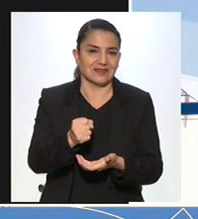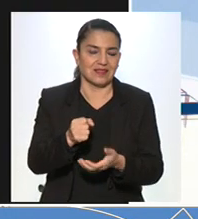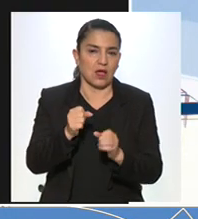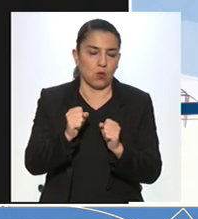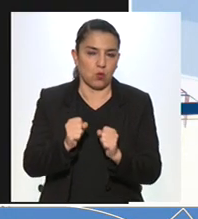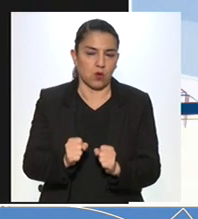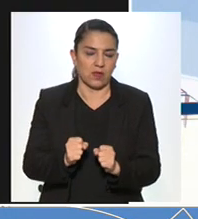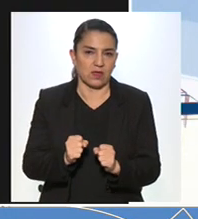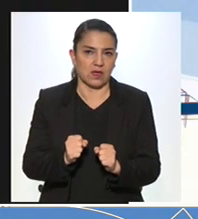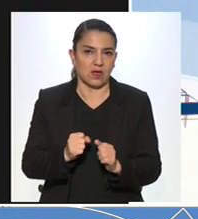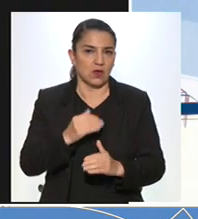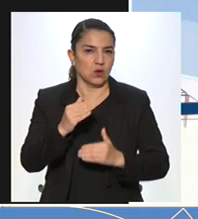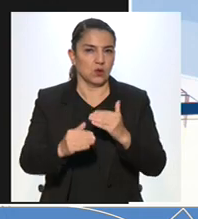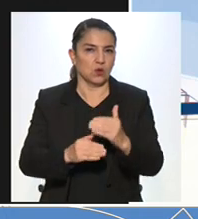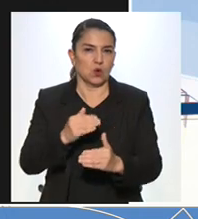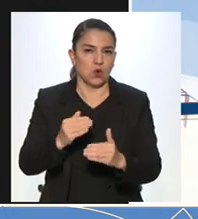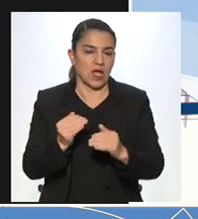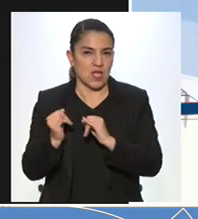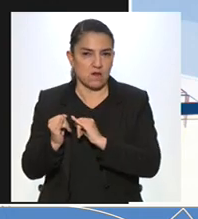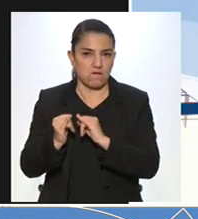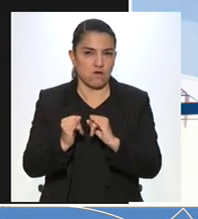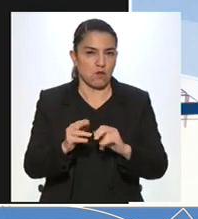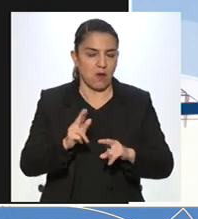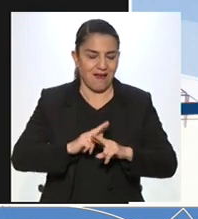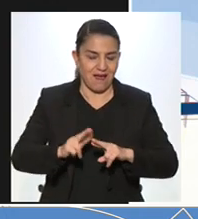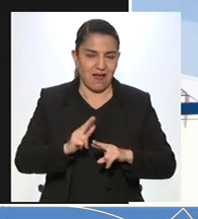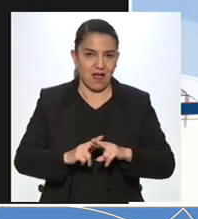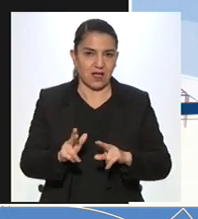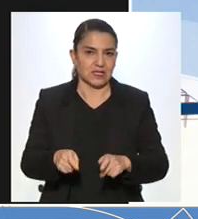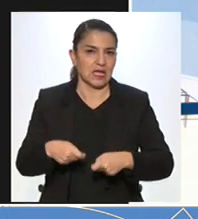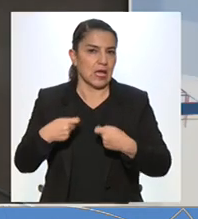seguir más de cerca la ejecución de esa inversión.